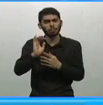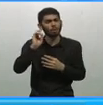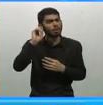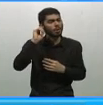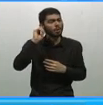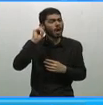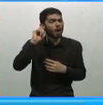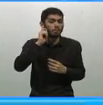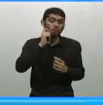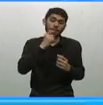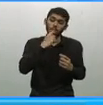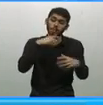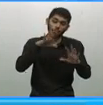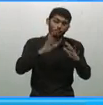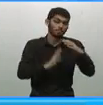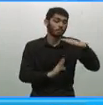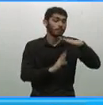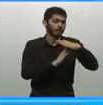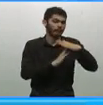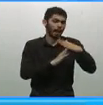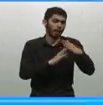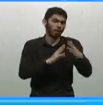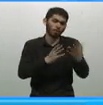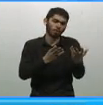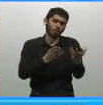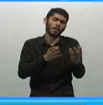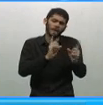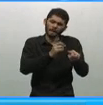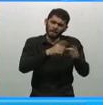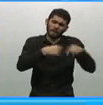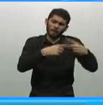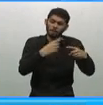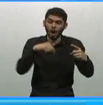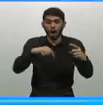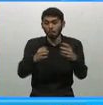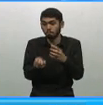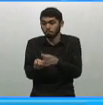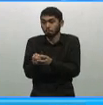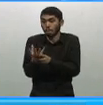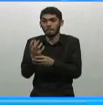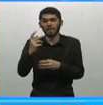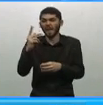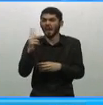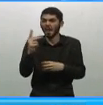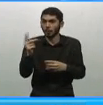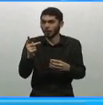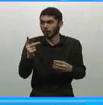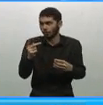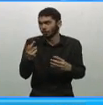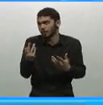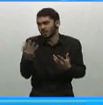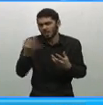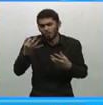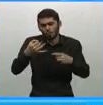viste ahora mascherano más allá de que también le quedan años de selección argentina aparece cren vitter y da la impresión que con eh buenos